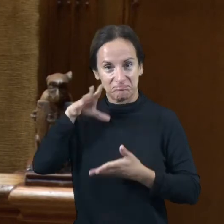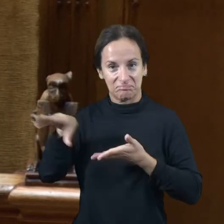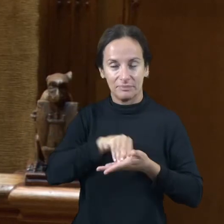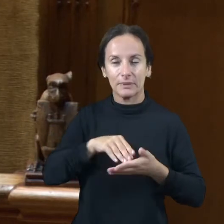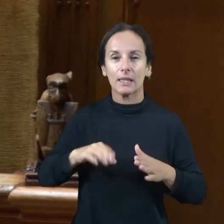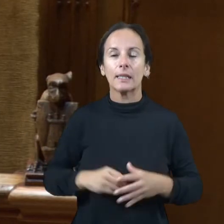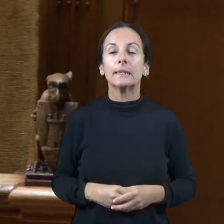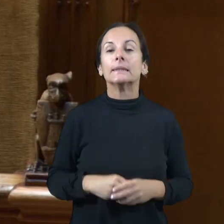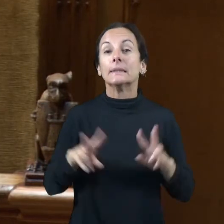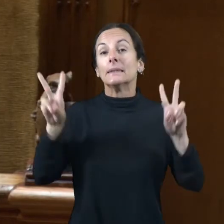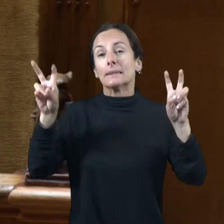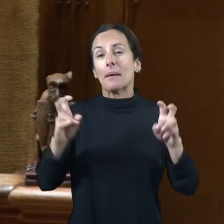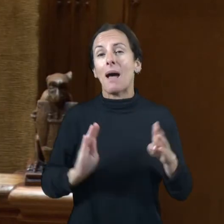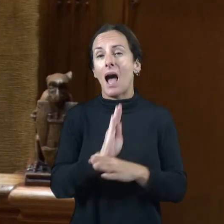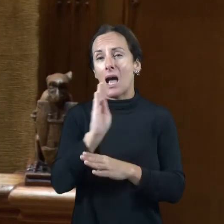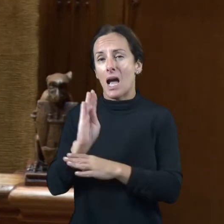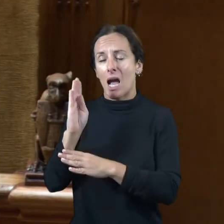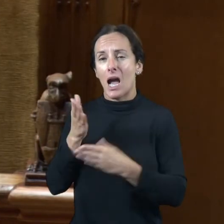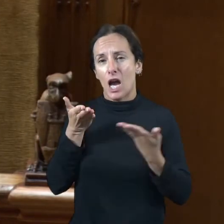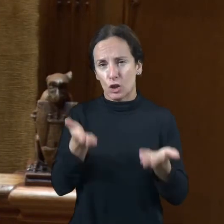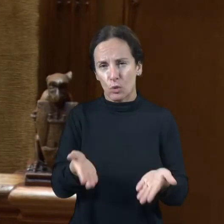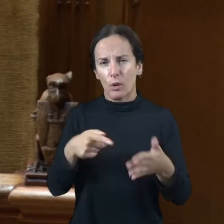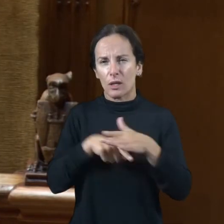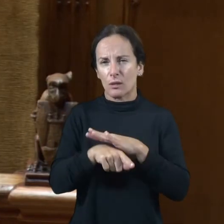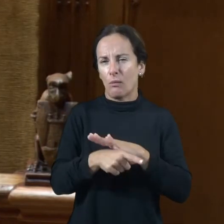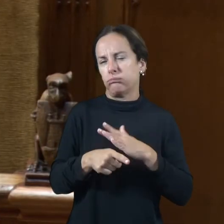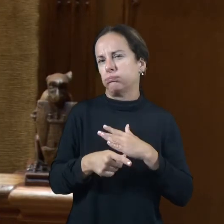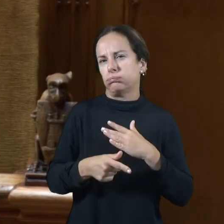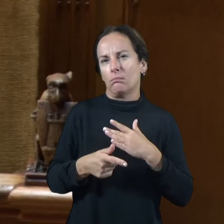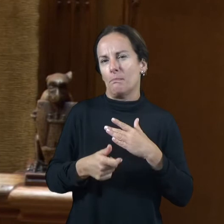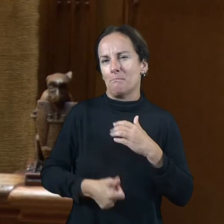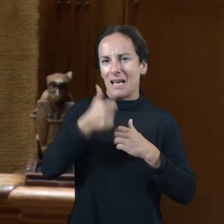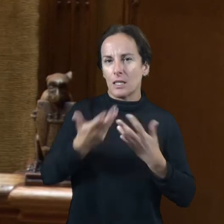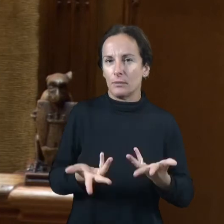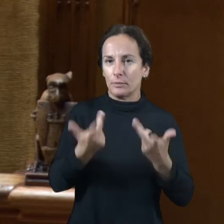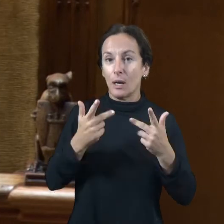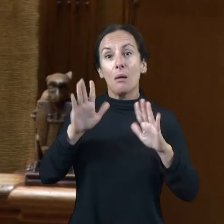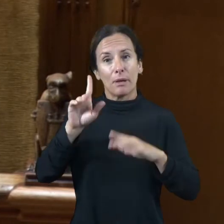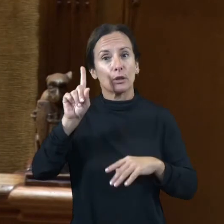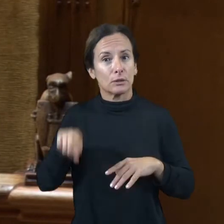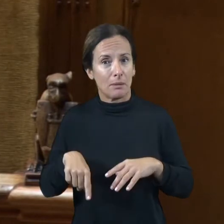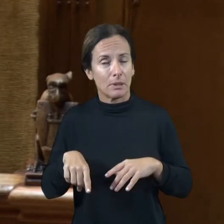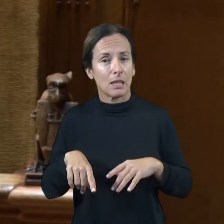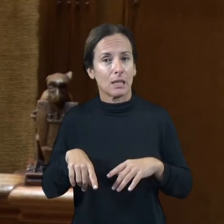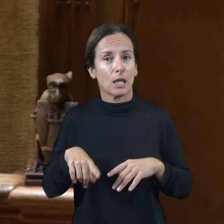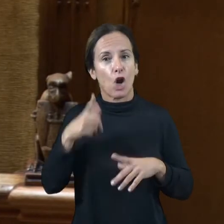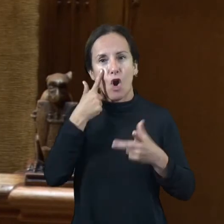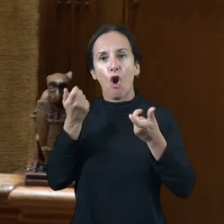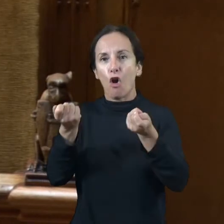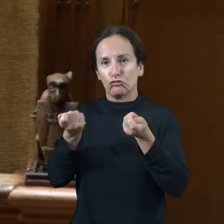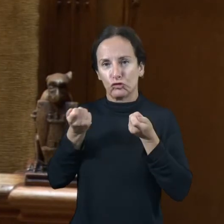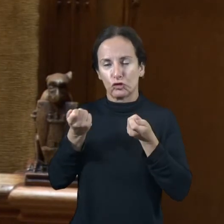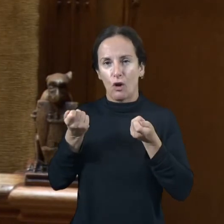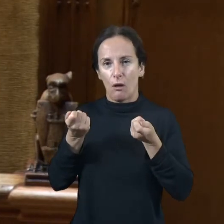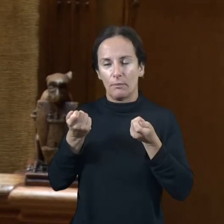burocracia en la petición de ayudas lo que sí que tendría que ser control en la justificación de ayudas pero no de entrada poner freno y